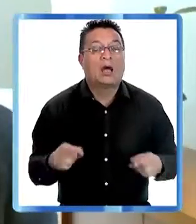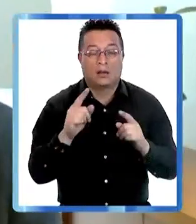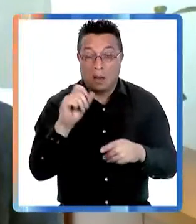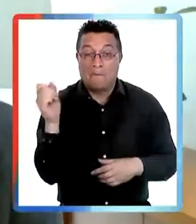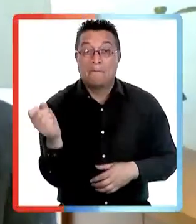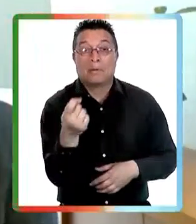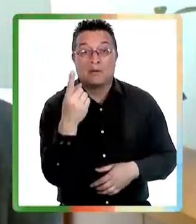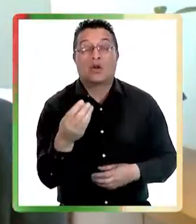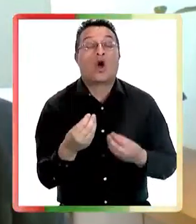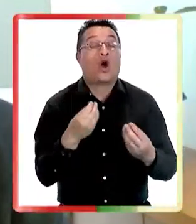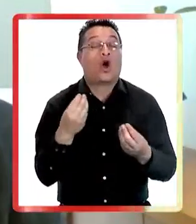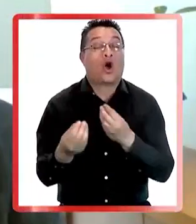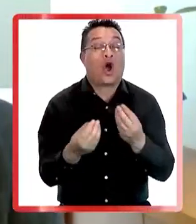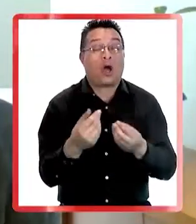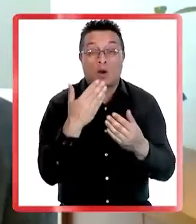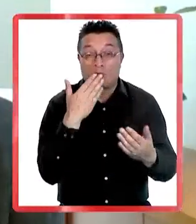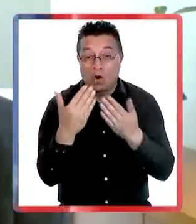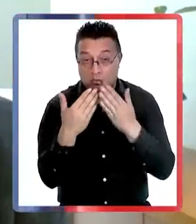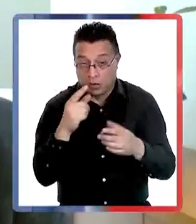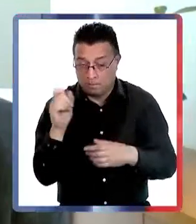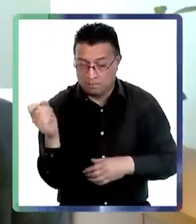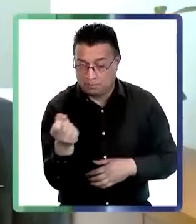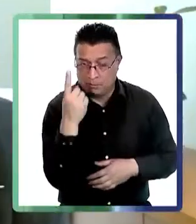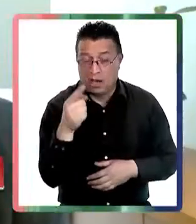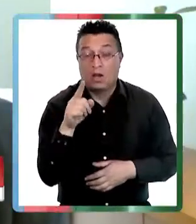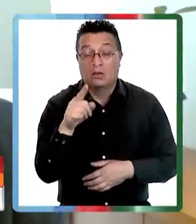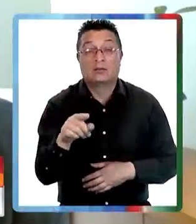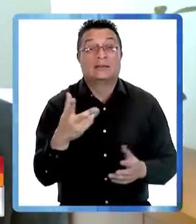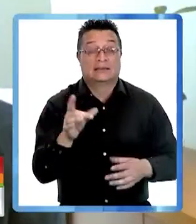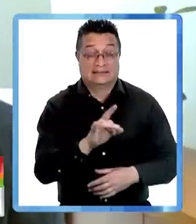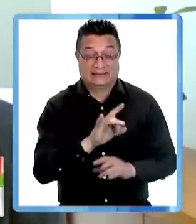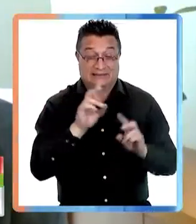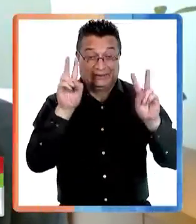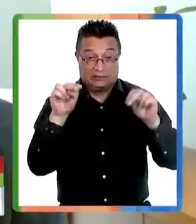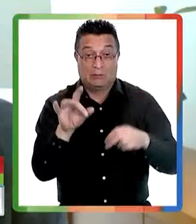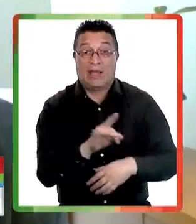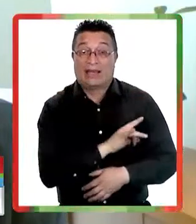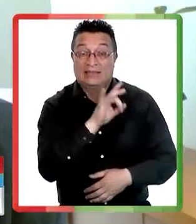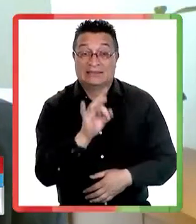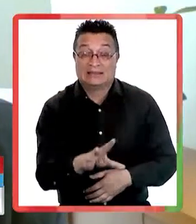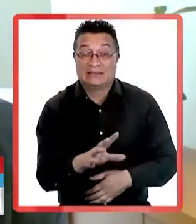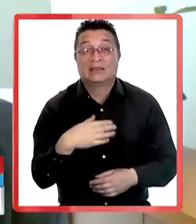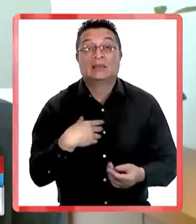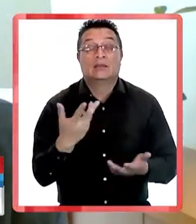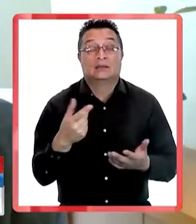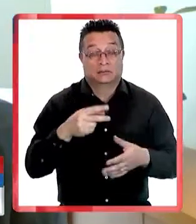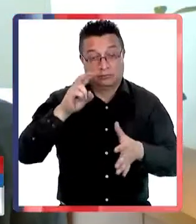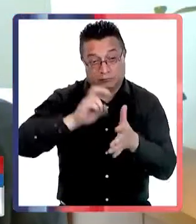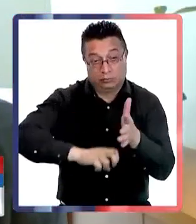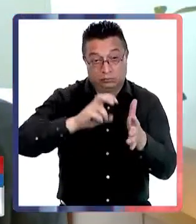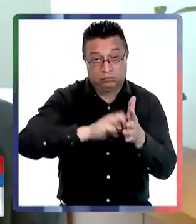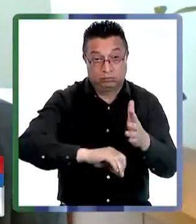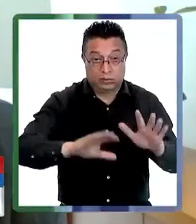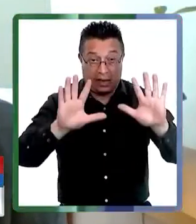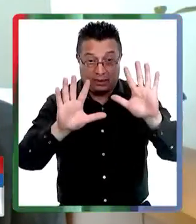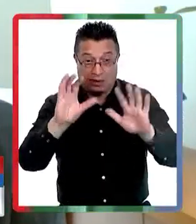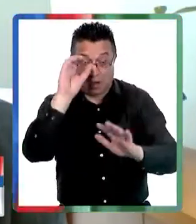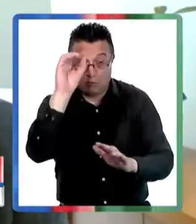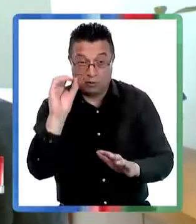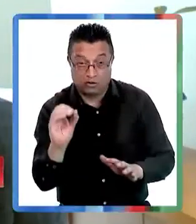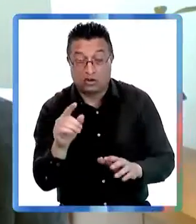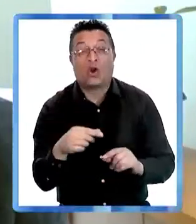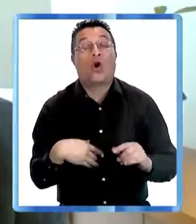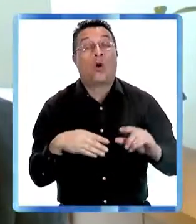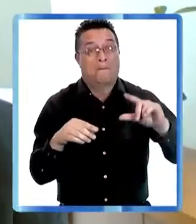primero que hay que decir como marco para esta discusión es que en el caso chileno el nivel de la cotización del